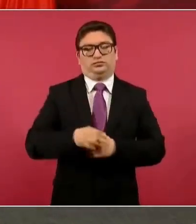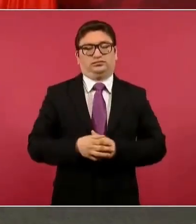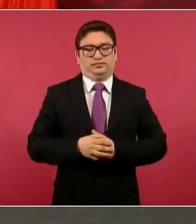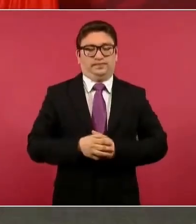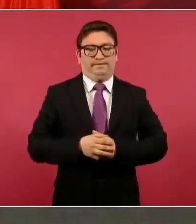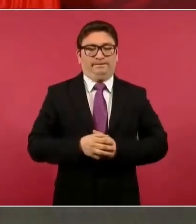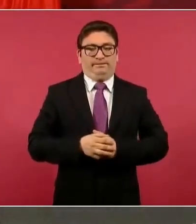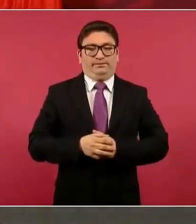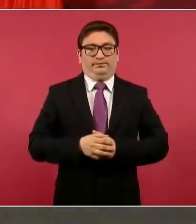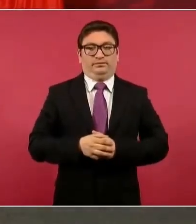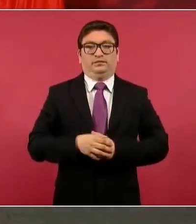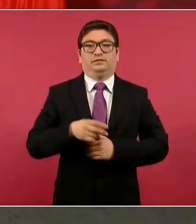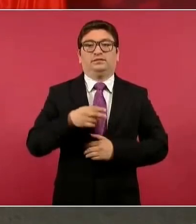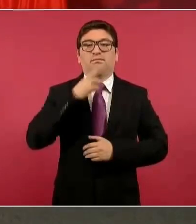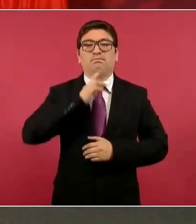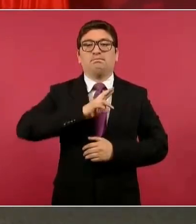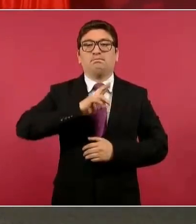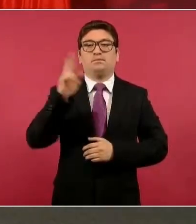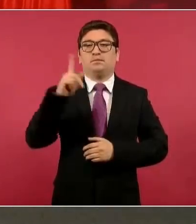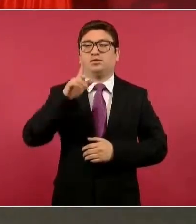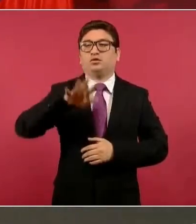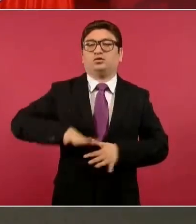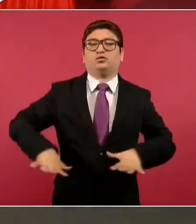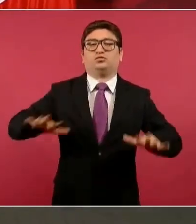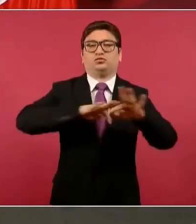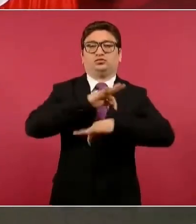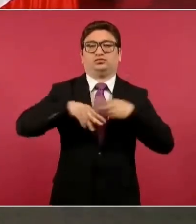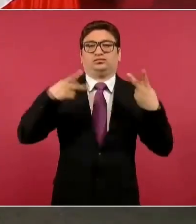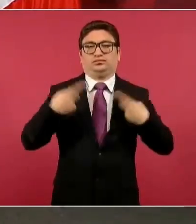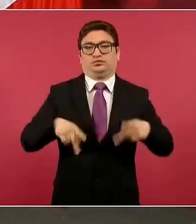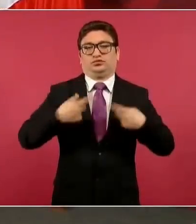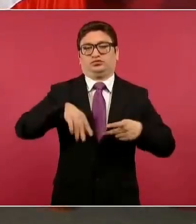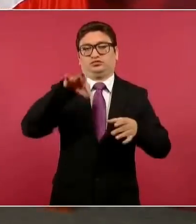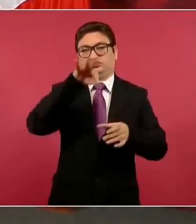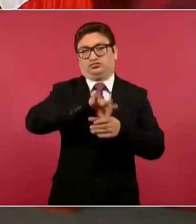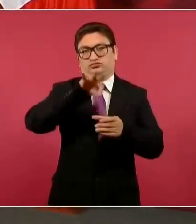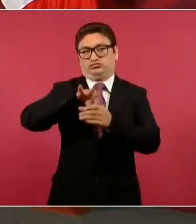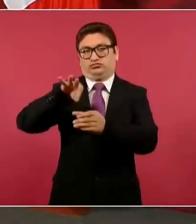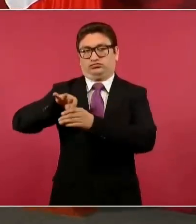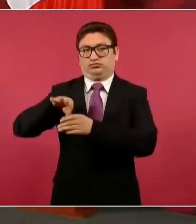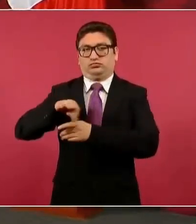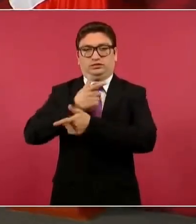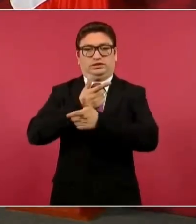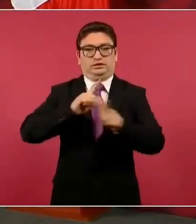sino que sean electos por el pueblo, por los ciudadanos.